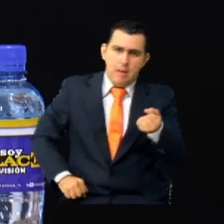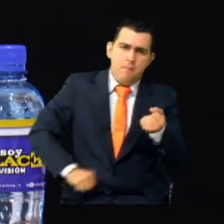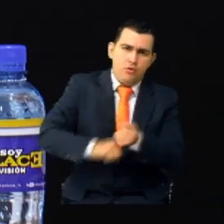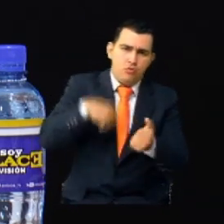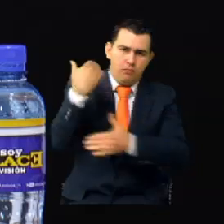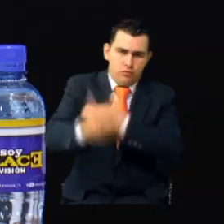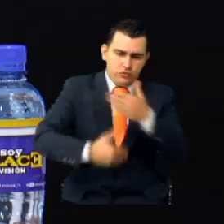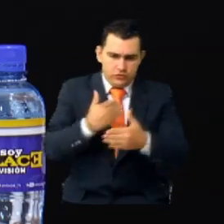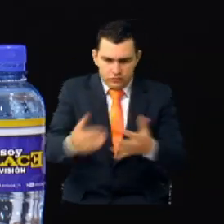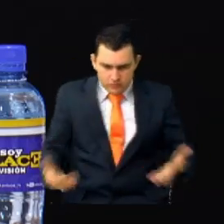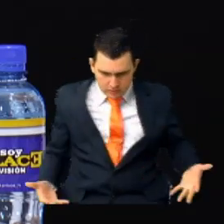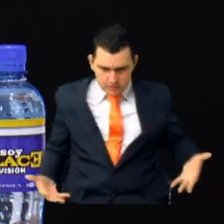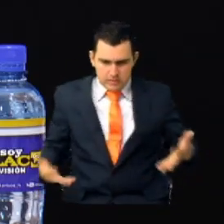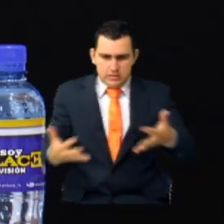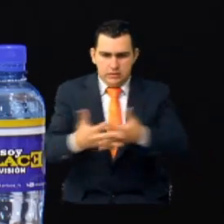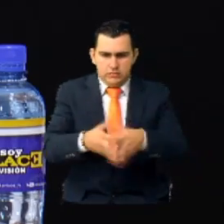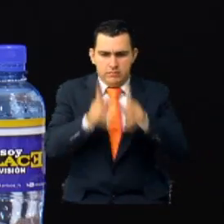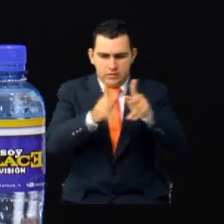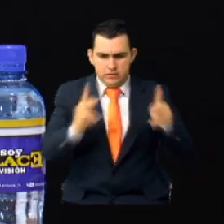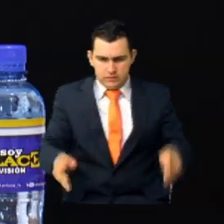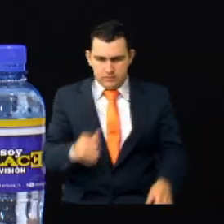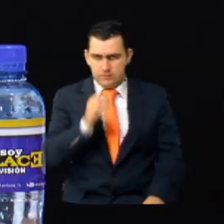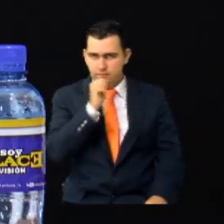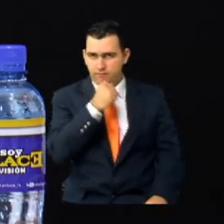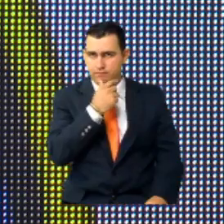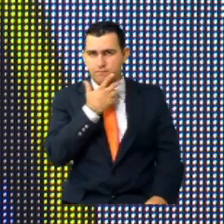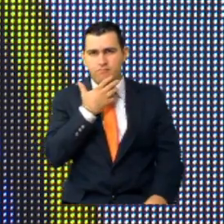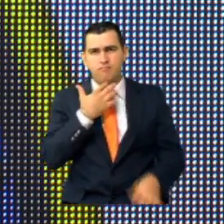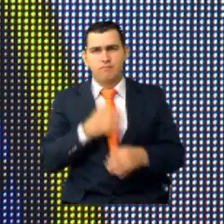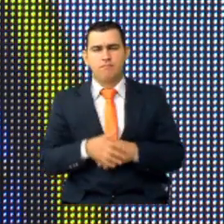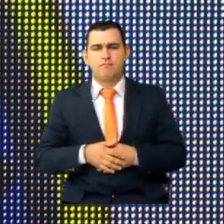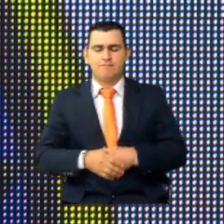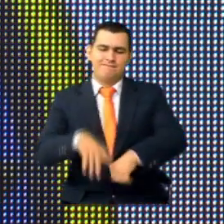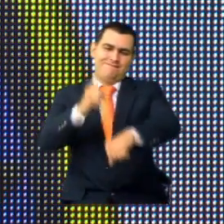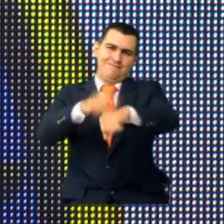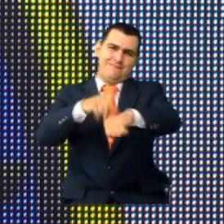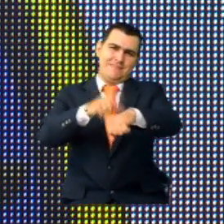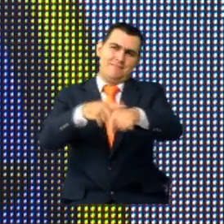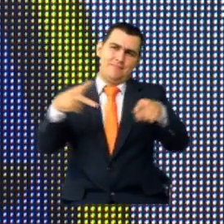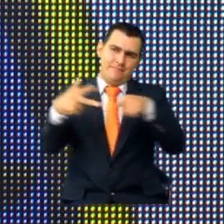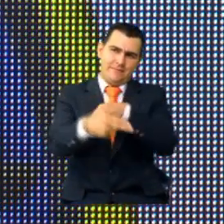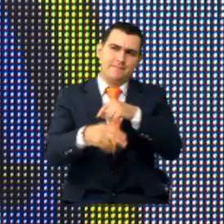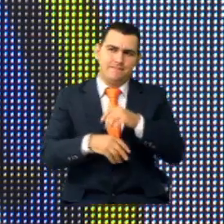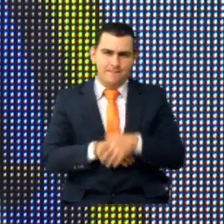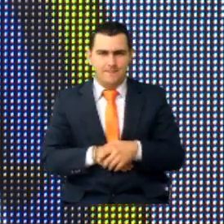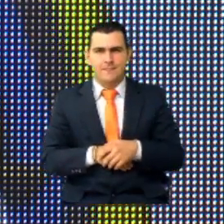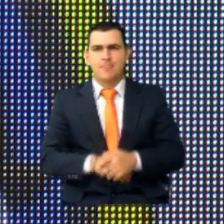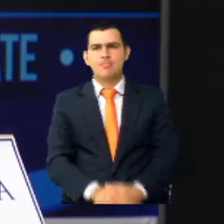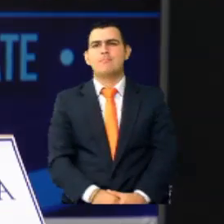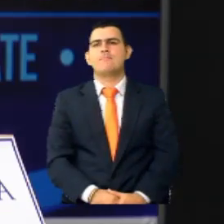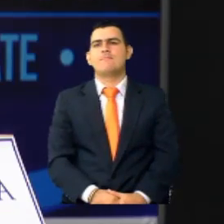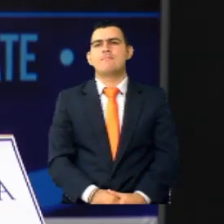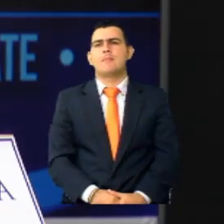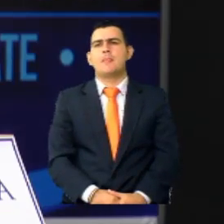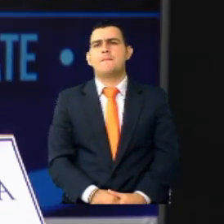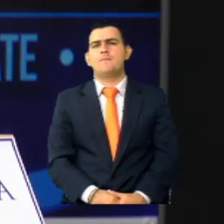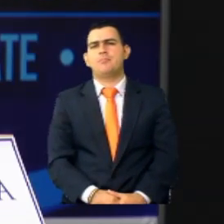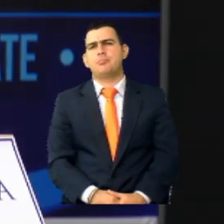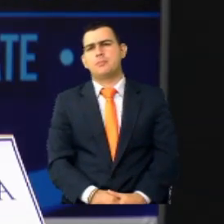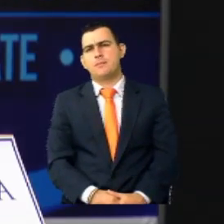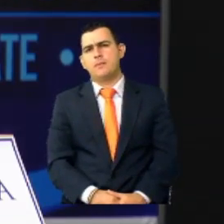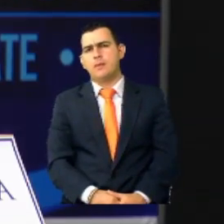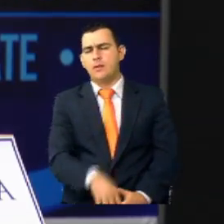de reintegración de personas precisamente candidata, que han dejado las armas. Candidata, tiempo suficiente, es momento de la contrapregunta, Mónica. Candidata, si se han hecho todas